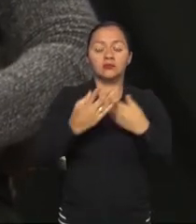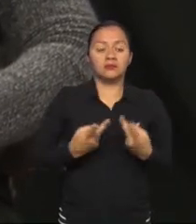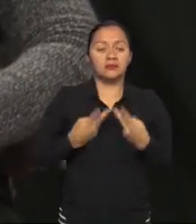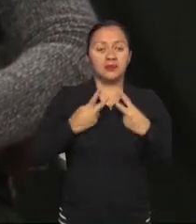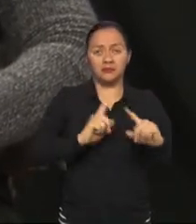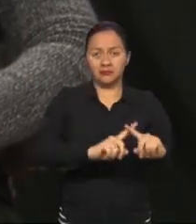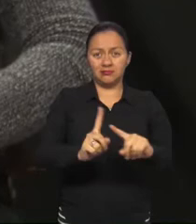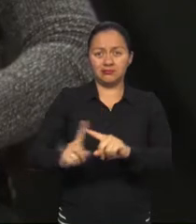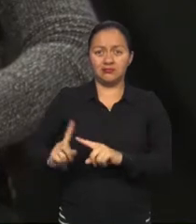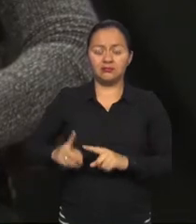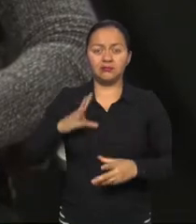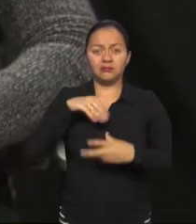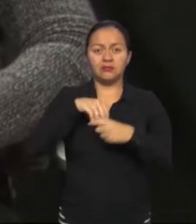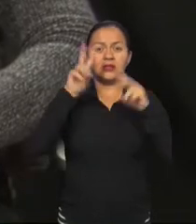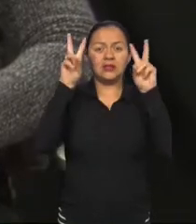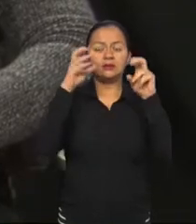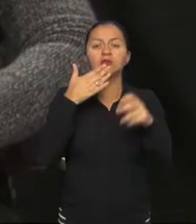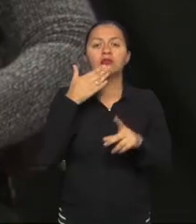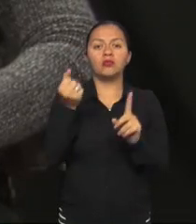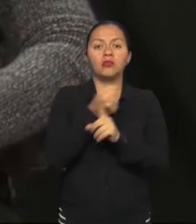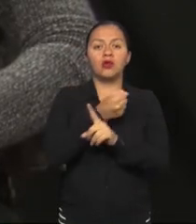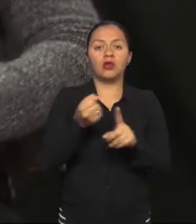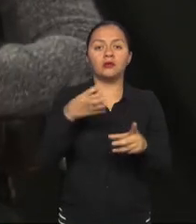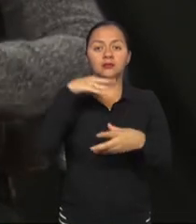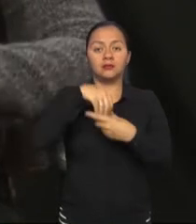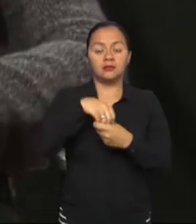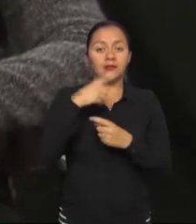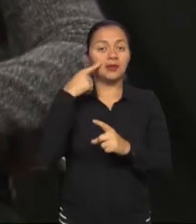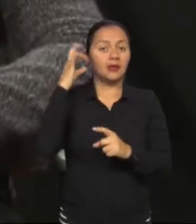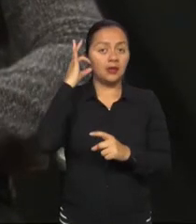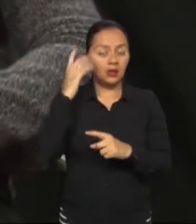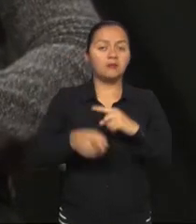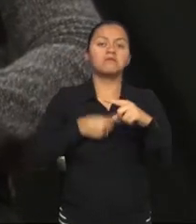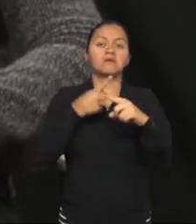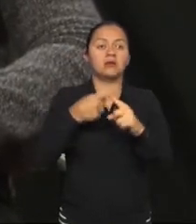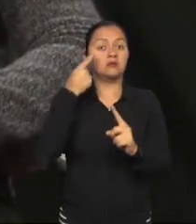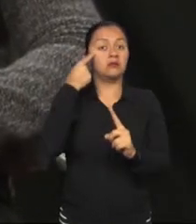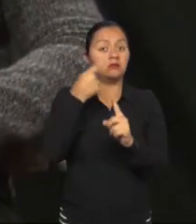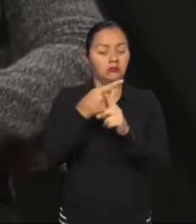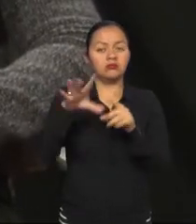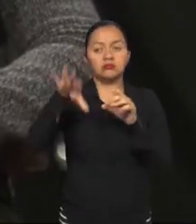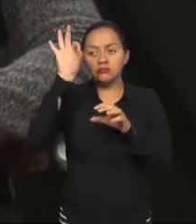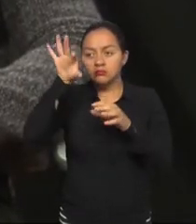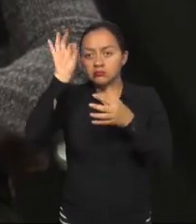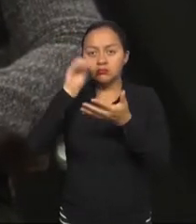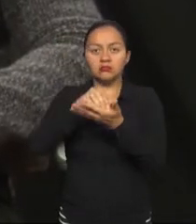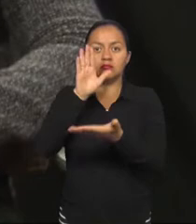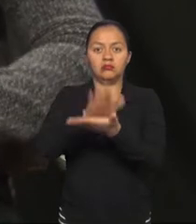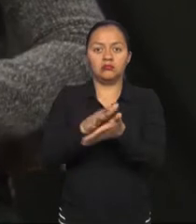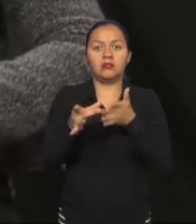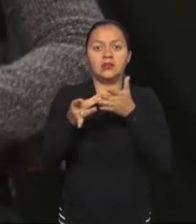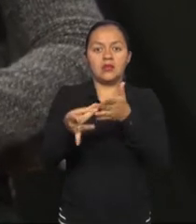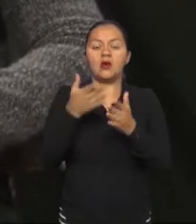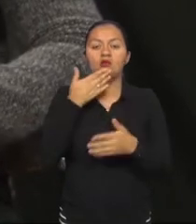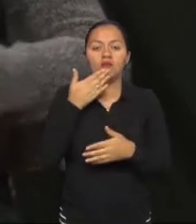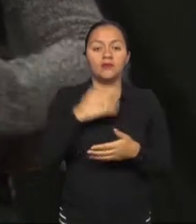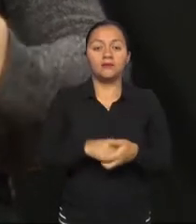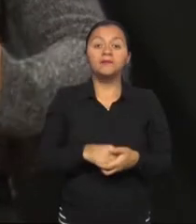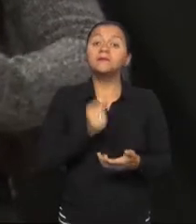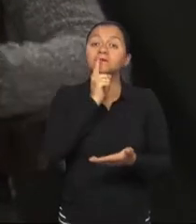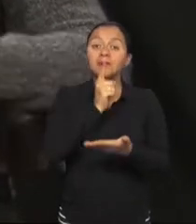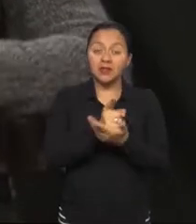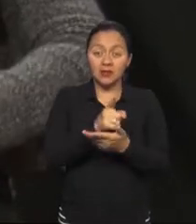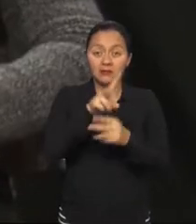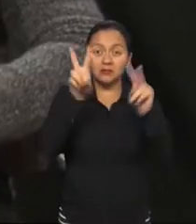vivencias diferentes sobre el tema de la violencia de género, y eso nos dio unos elementos para plasmarlos en la guía. Si bien es cierto,